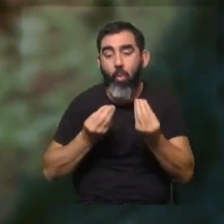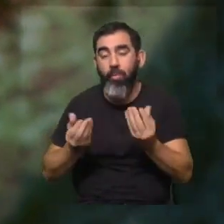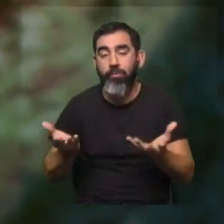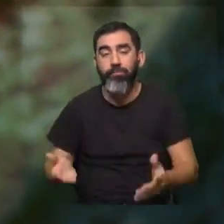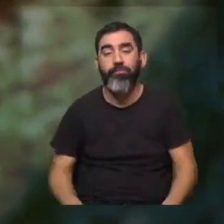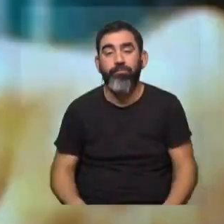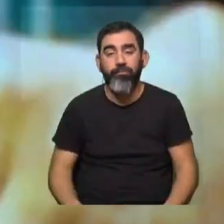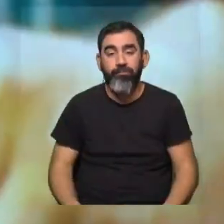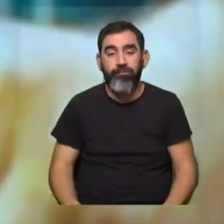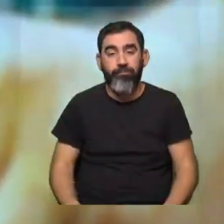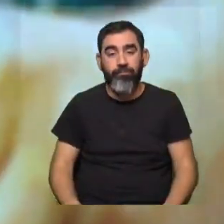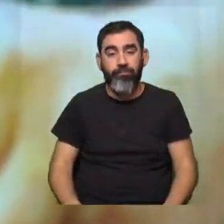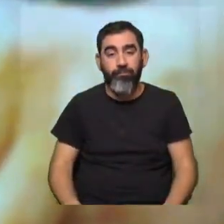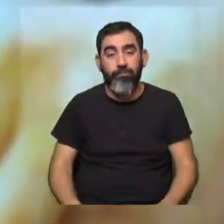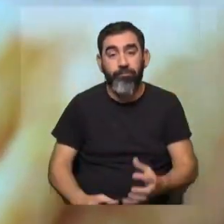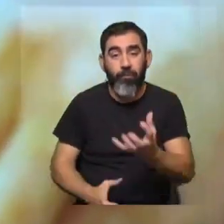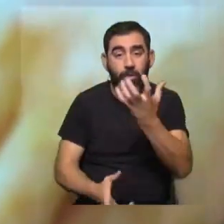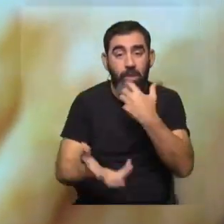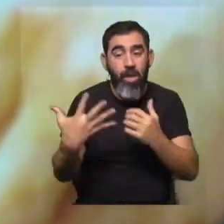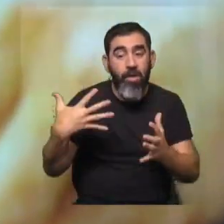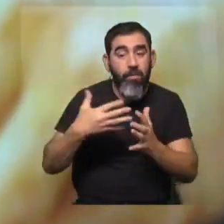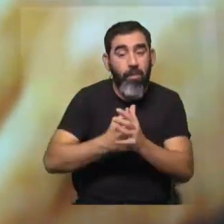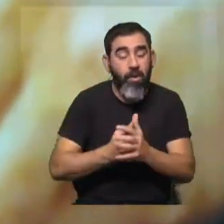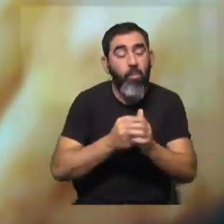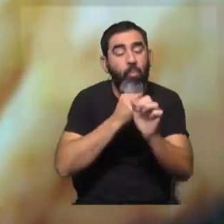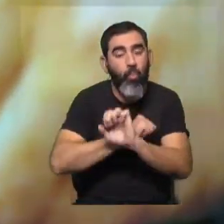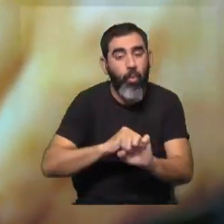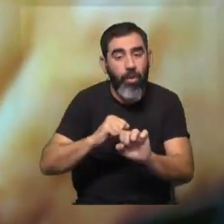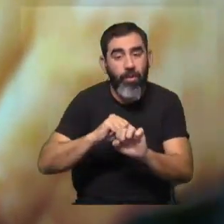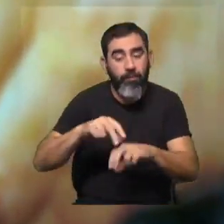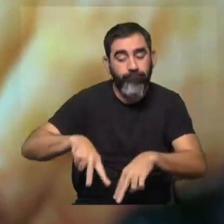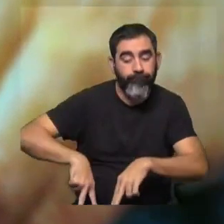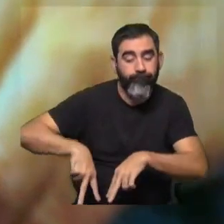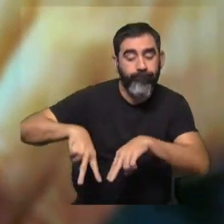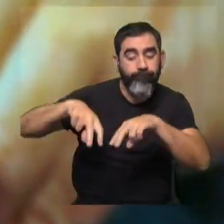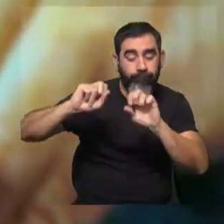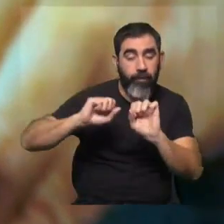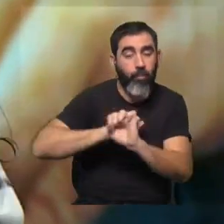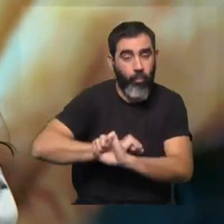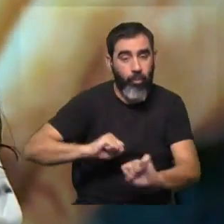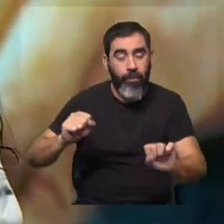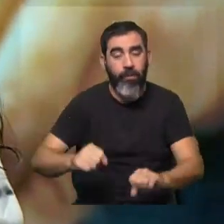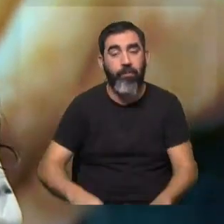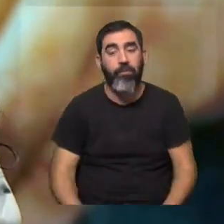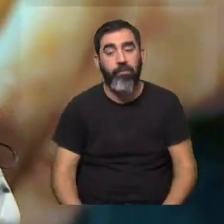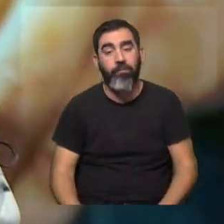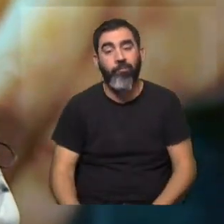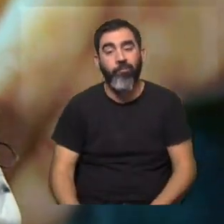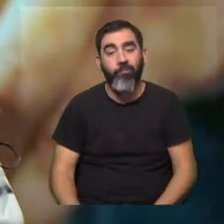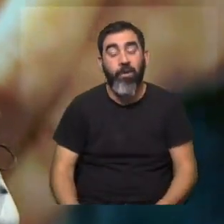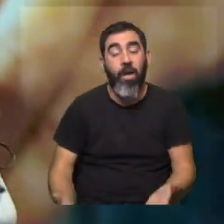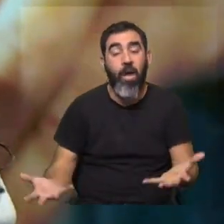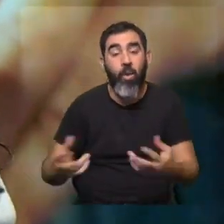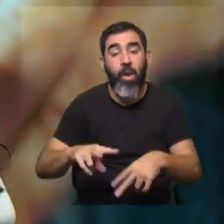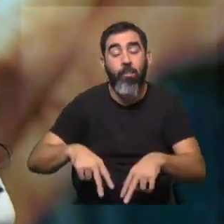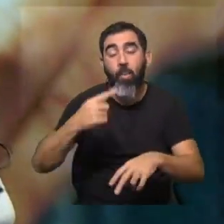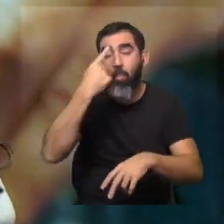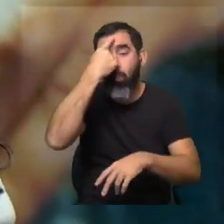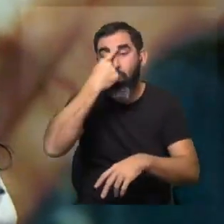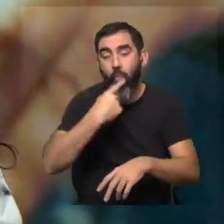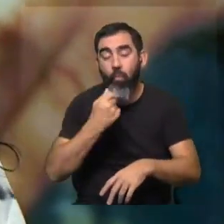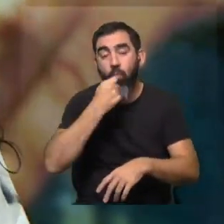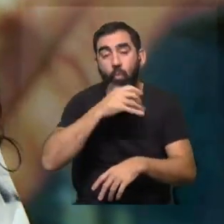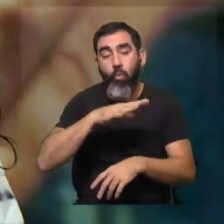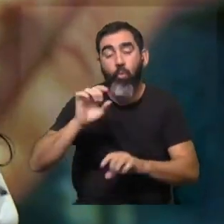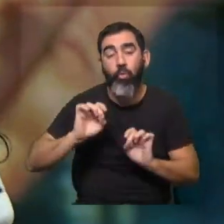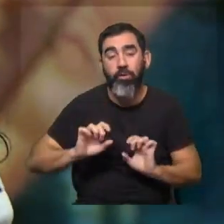Pero este animal atropellado daba la posibilidad de contestar esas otras preguntas. Y bueno, ahora el animal está en el Museo Nacional de Historia